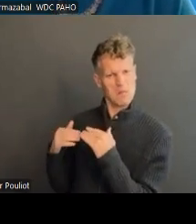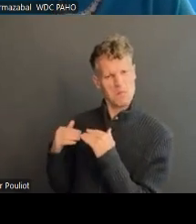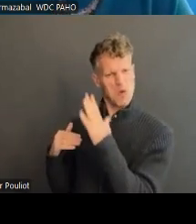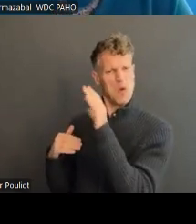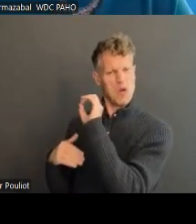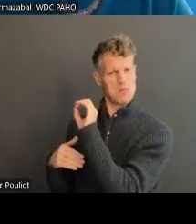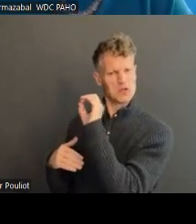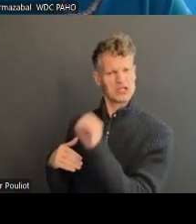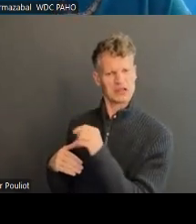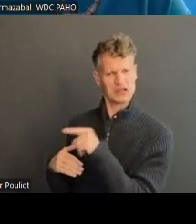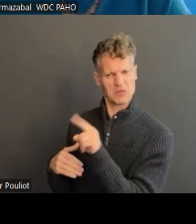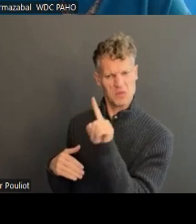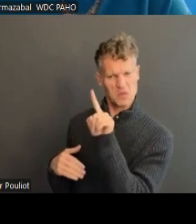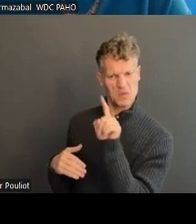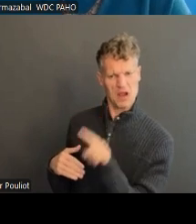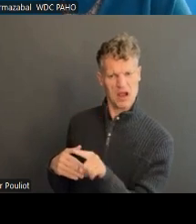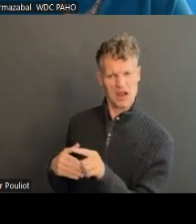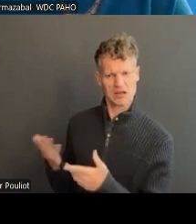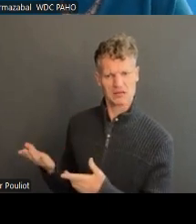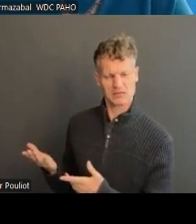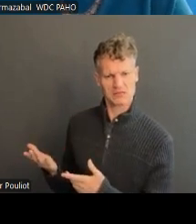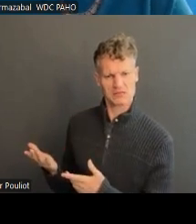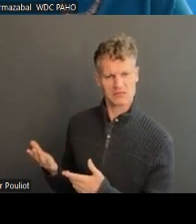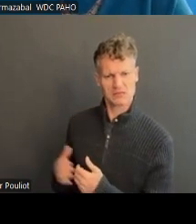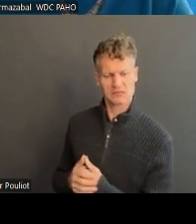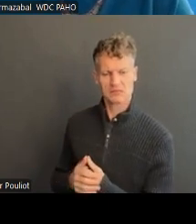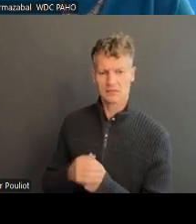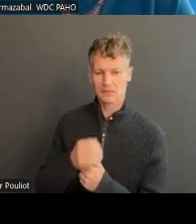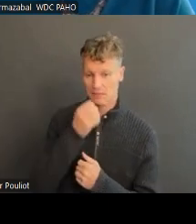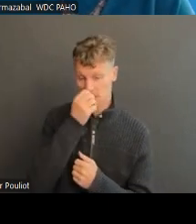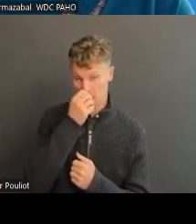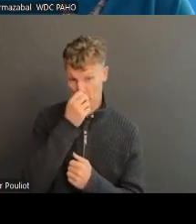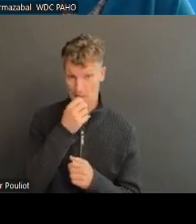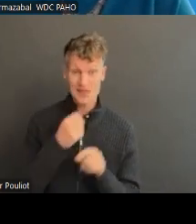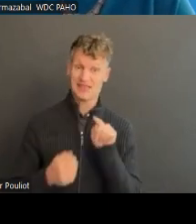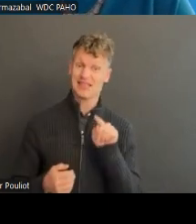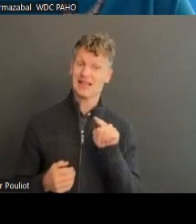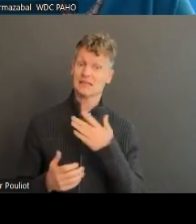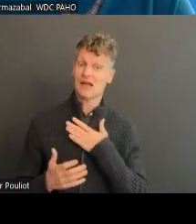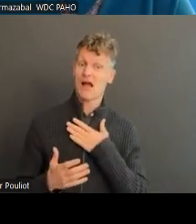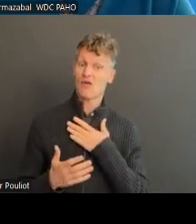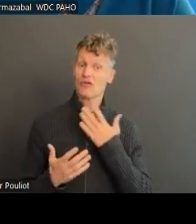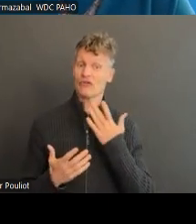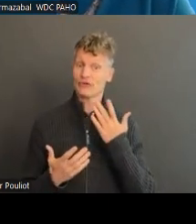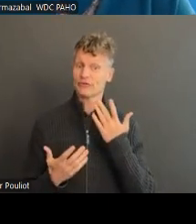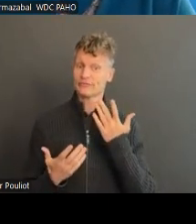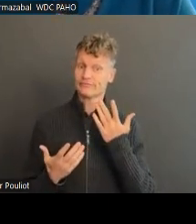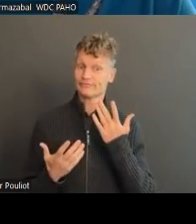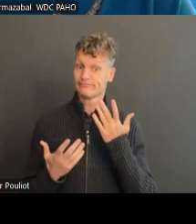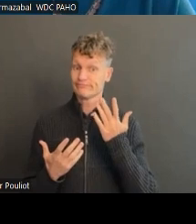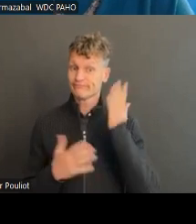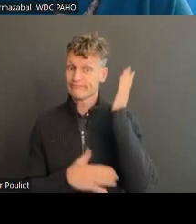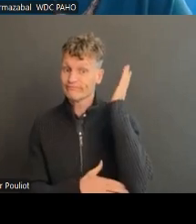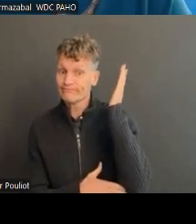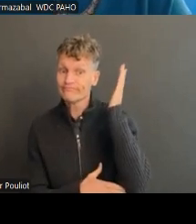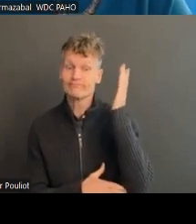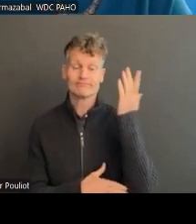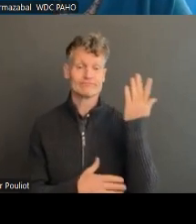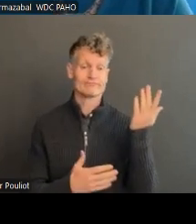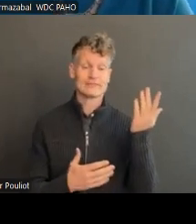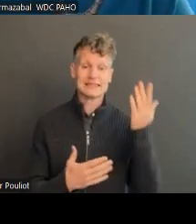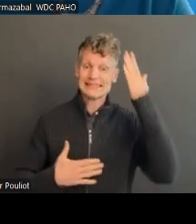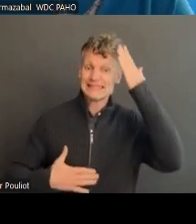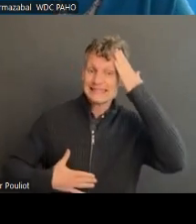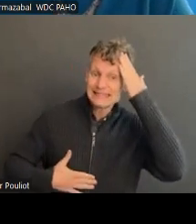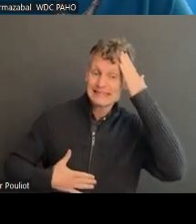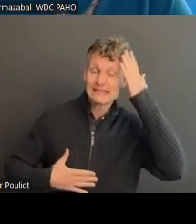reflejaba, ¿cierto?, con respecto a cómo se presentan las enfermedades, la prevalencia y la incidencia de ellas en la región, y